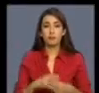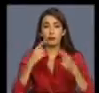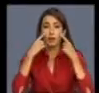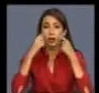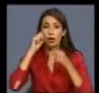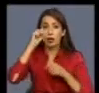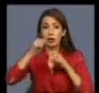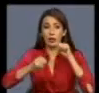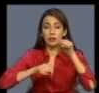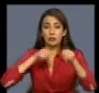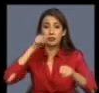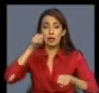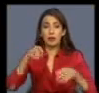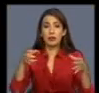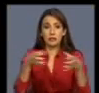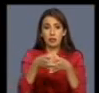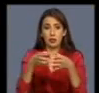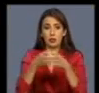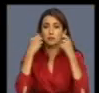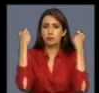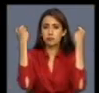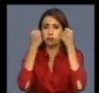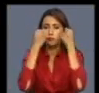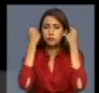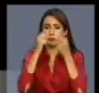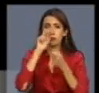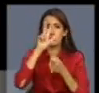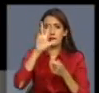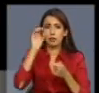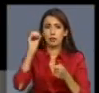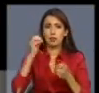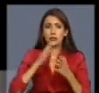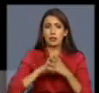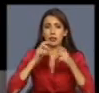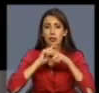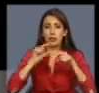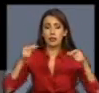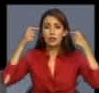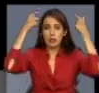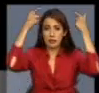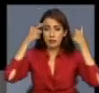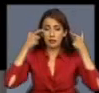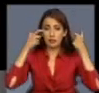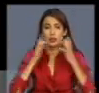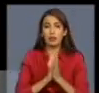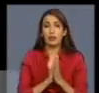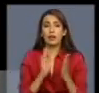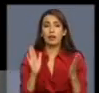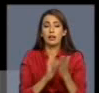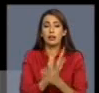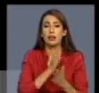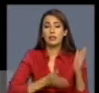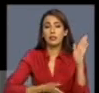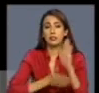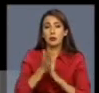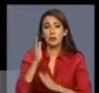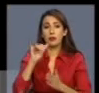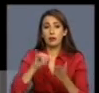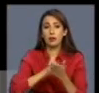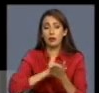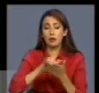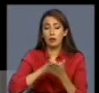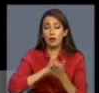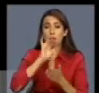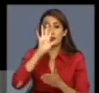de un grupo de amigos que celebraban el 30 aniversario de su graduación de la escuela secundaria y viajaron a Nueva York. 5 de